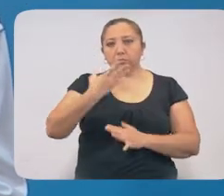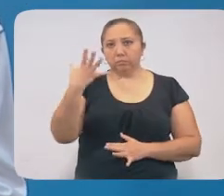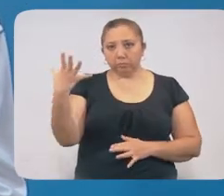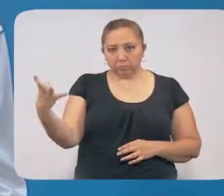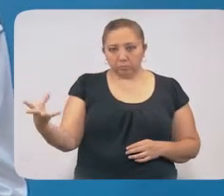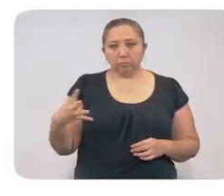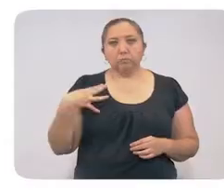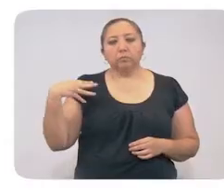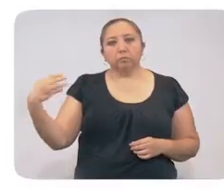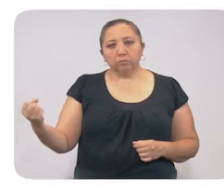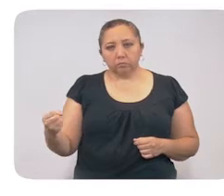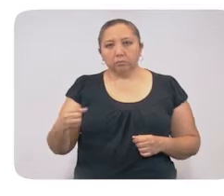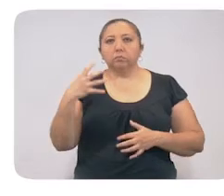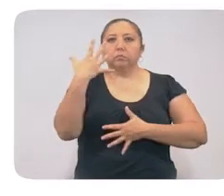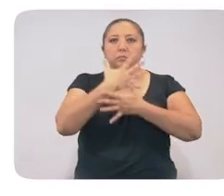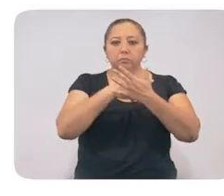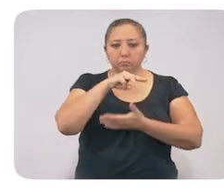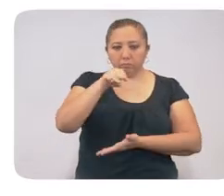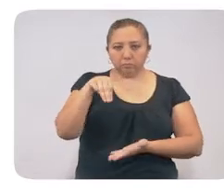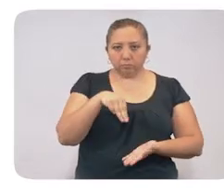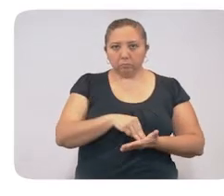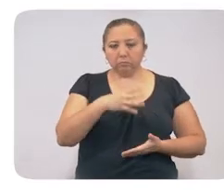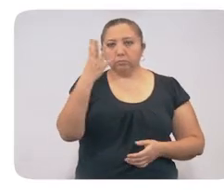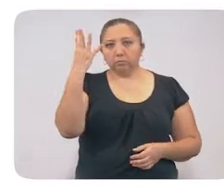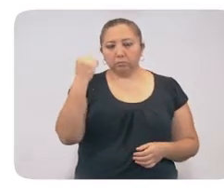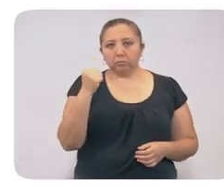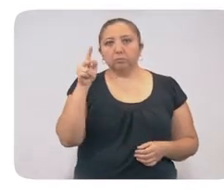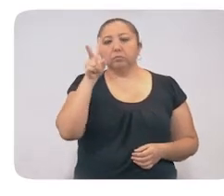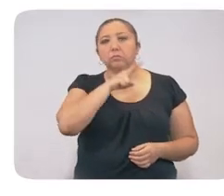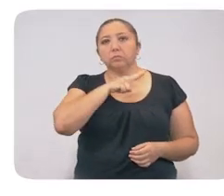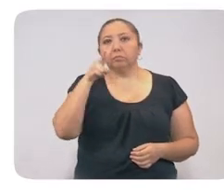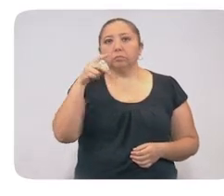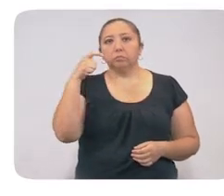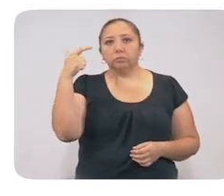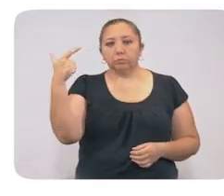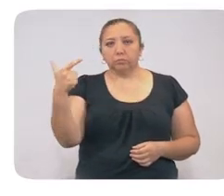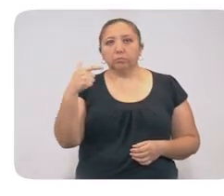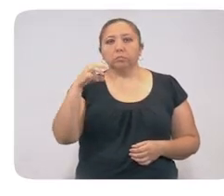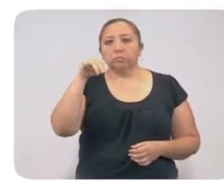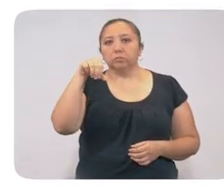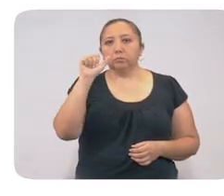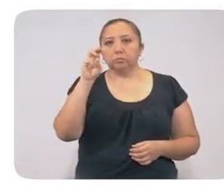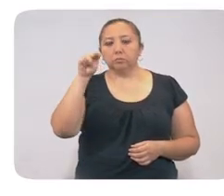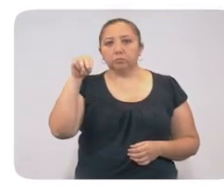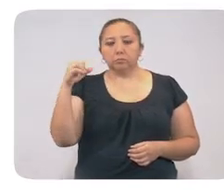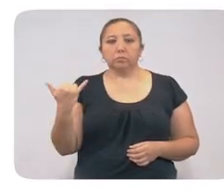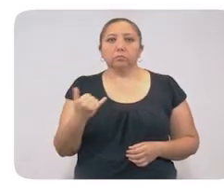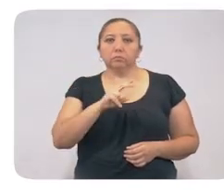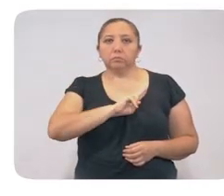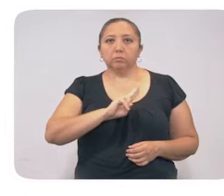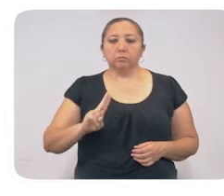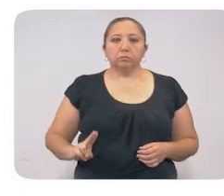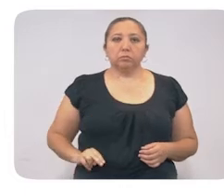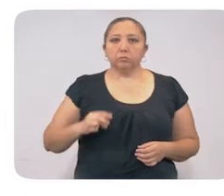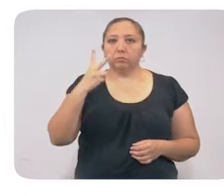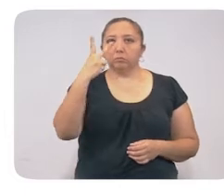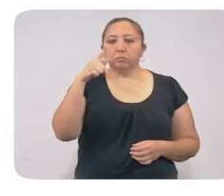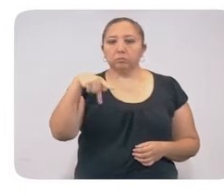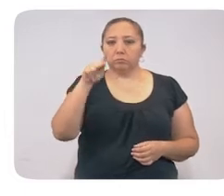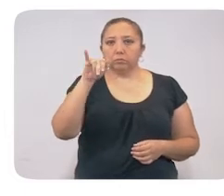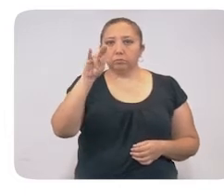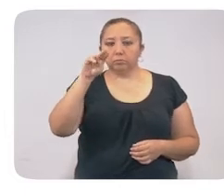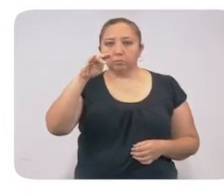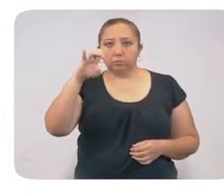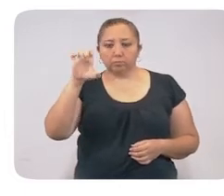de coronavirus, 15 en Mérida, 9 en Valladolid, 7 en Mama y en Humán, 2 en Quinchil y